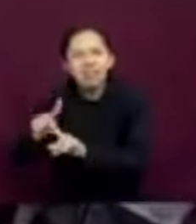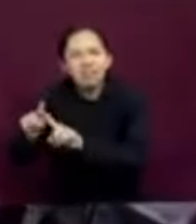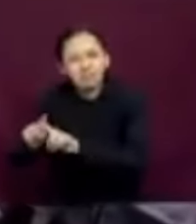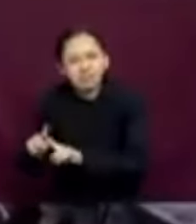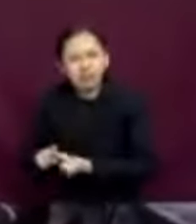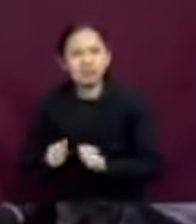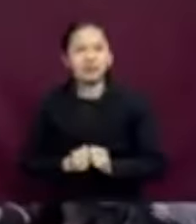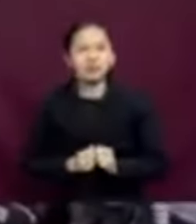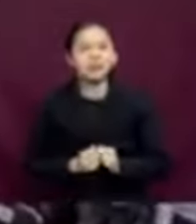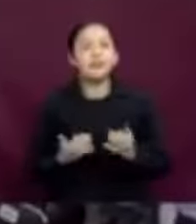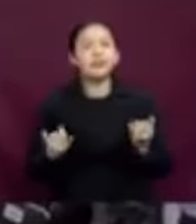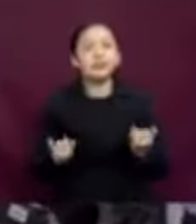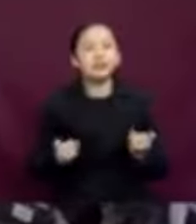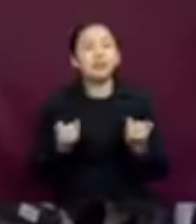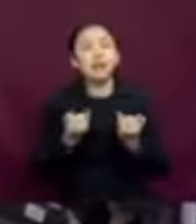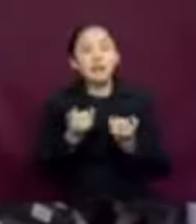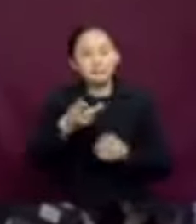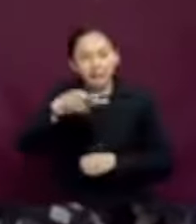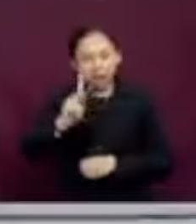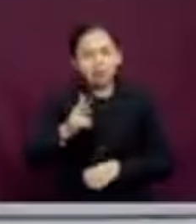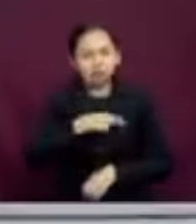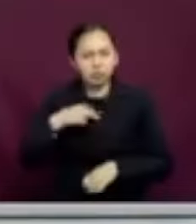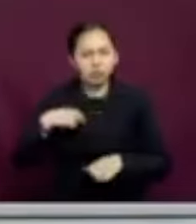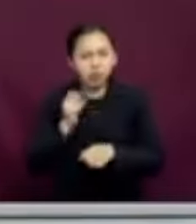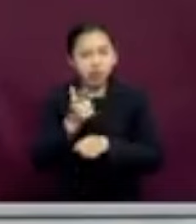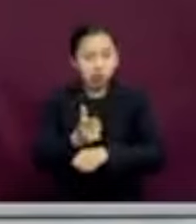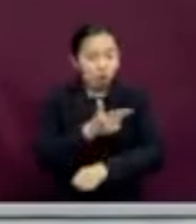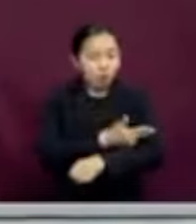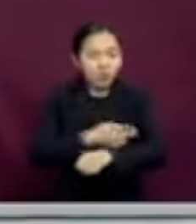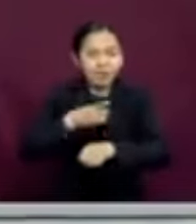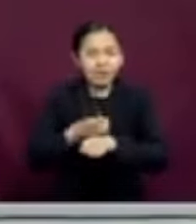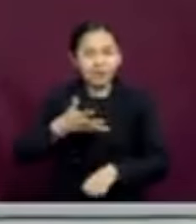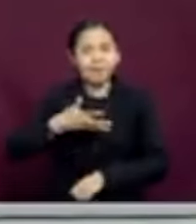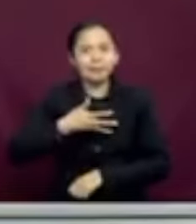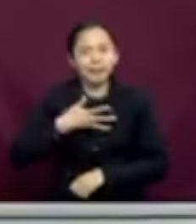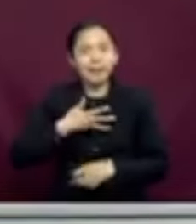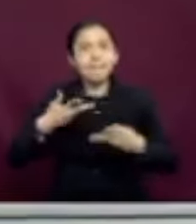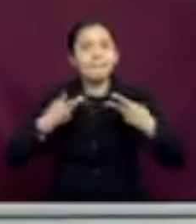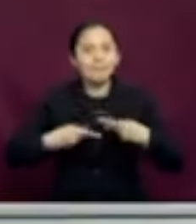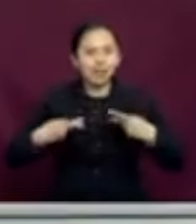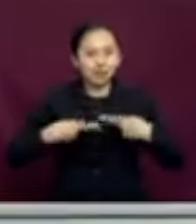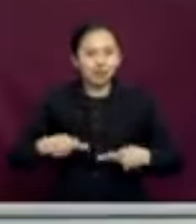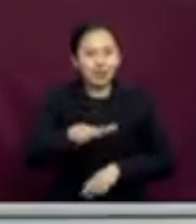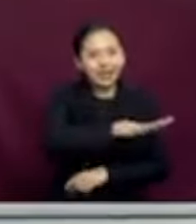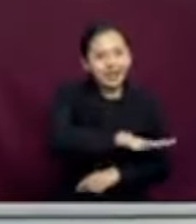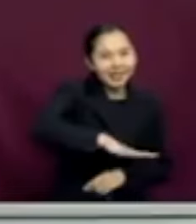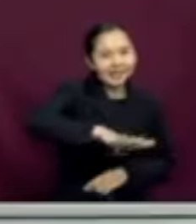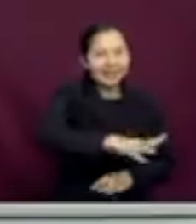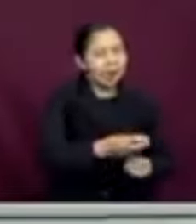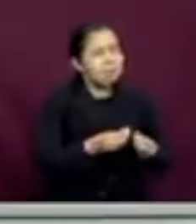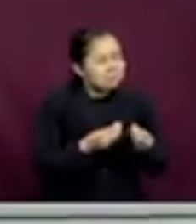creó en la Ciudad de México Rosario Castellanos y la universidad de la salud promete que atenderán a 300,000 estudiantes los